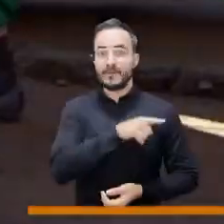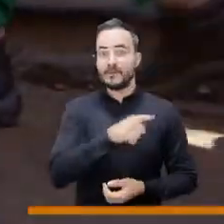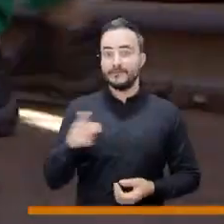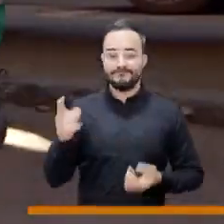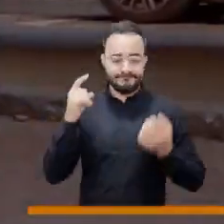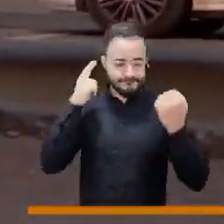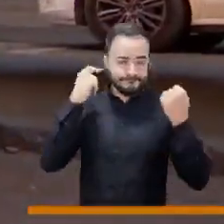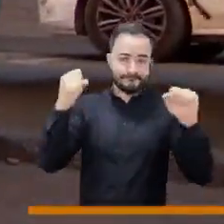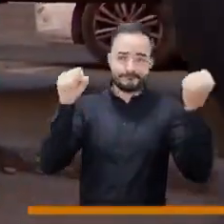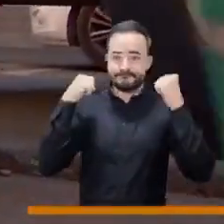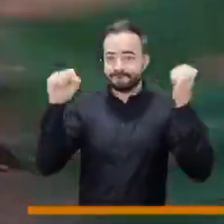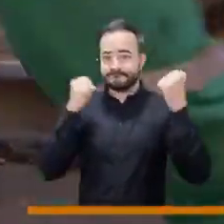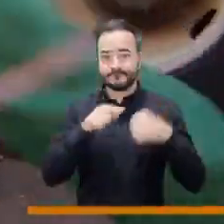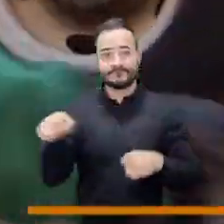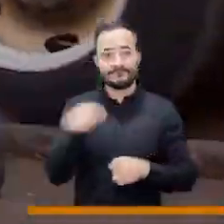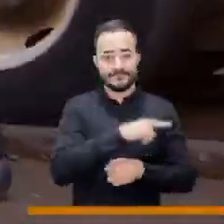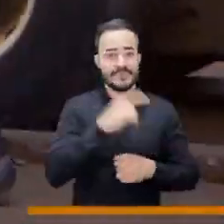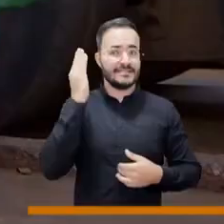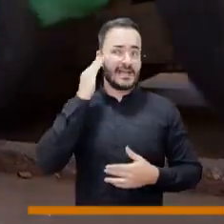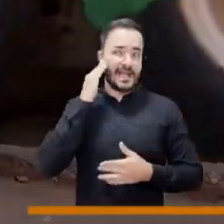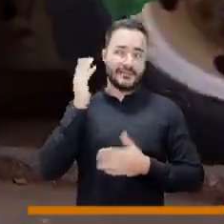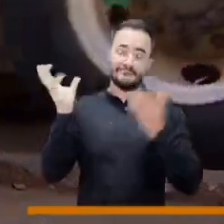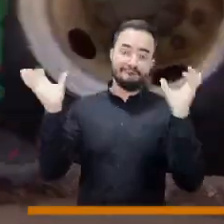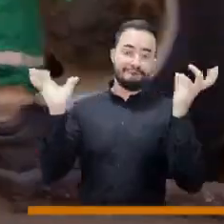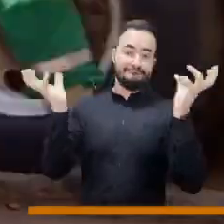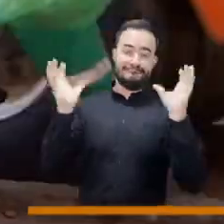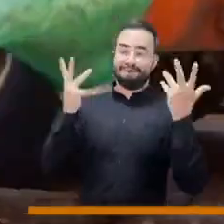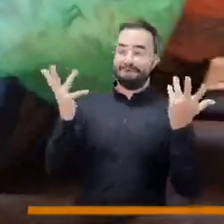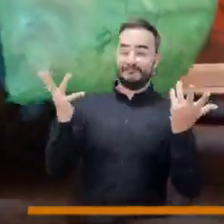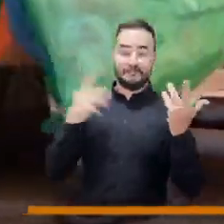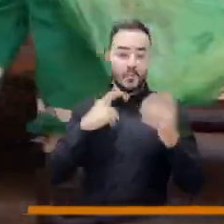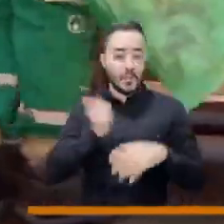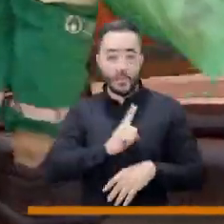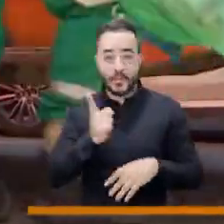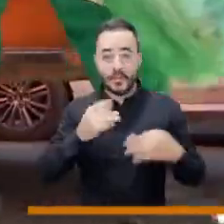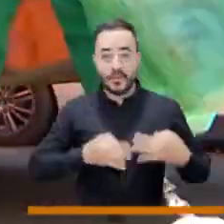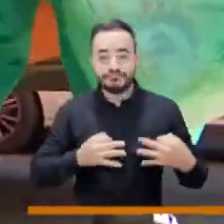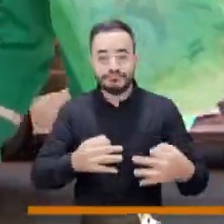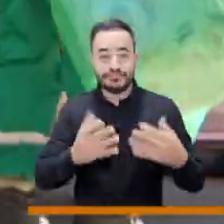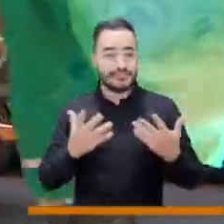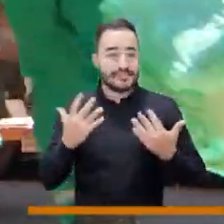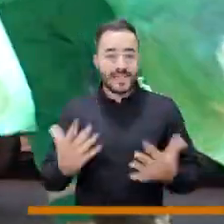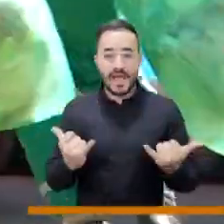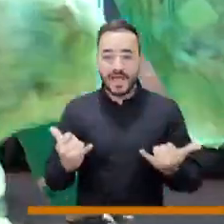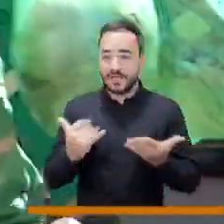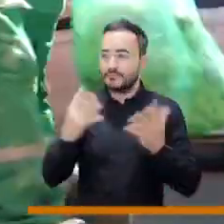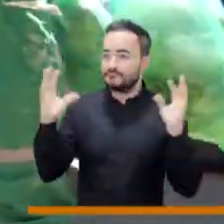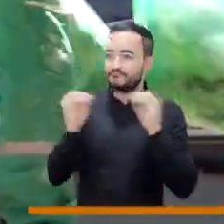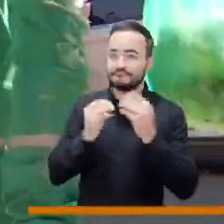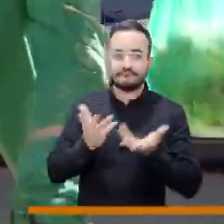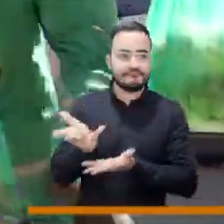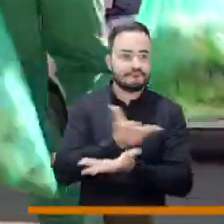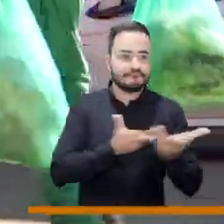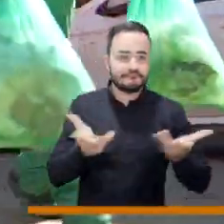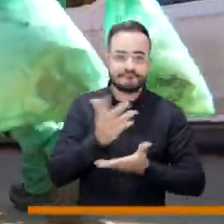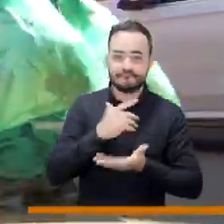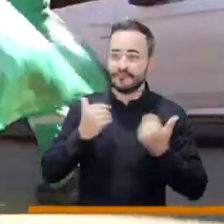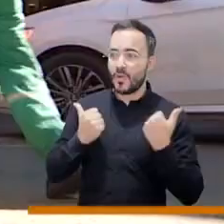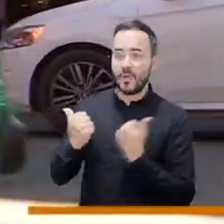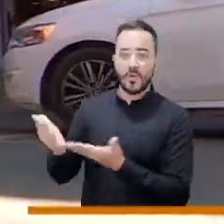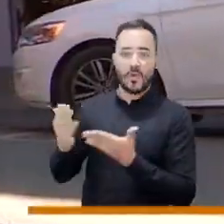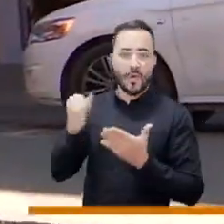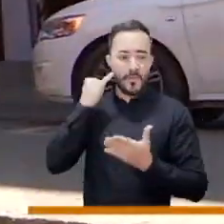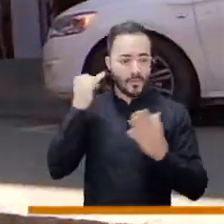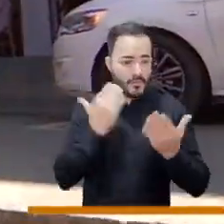Las alertas están prendidas y desde el Consejo de Medellín se pide no posponer ni escatimar ningún esfuerzo institucional